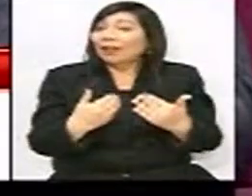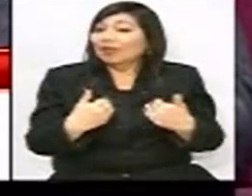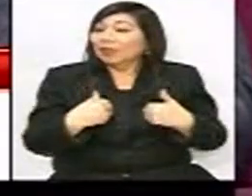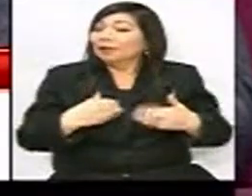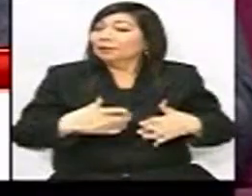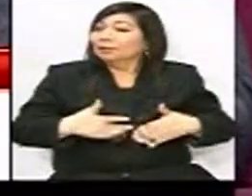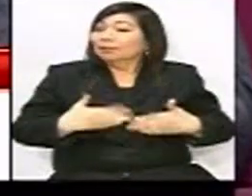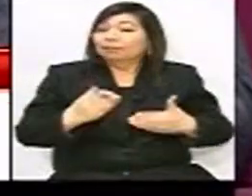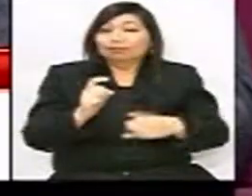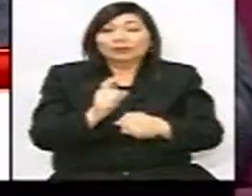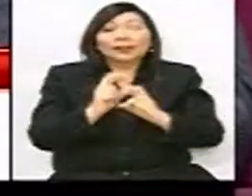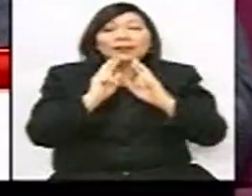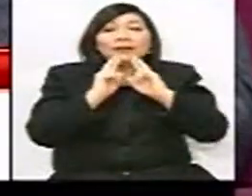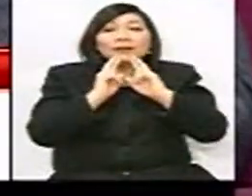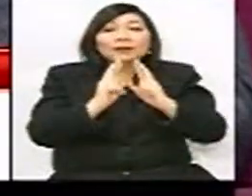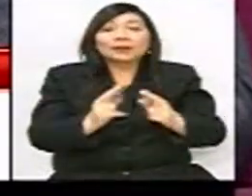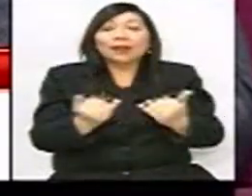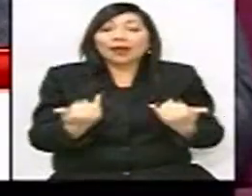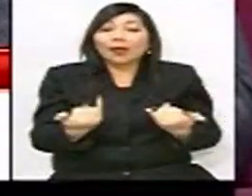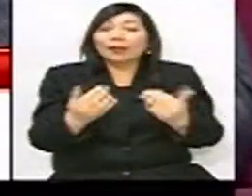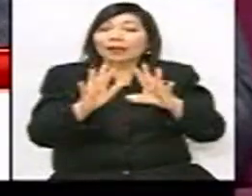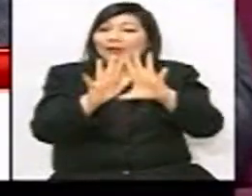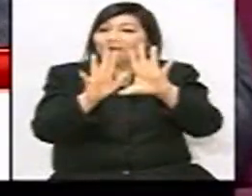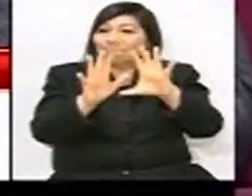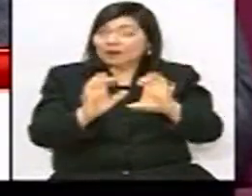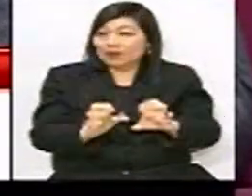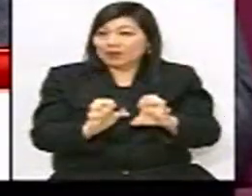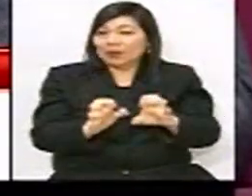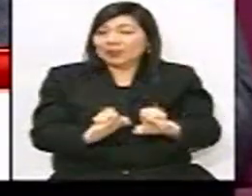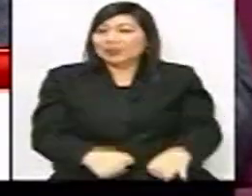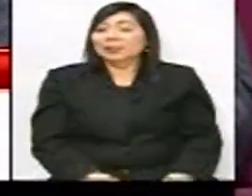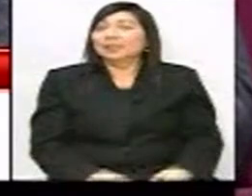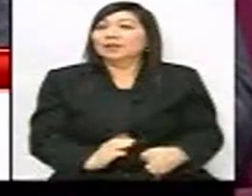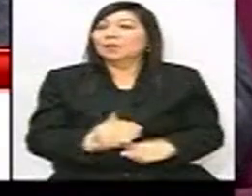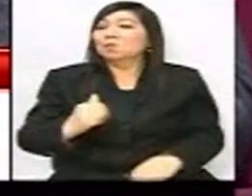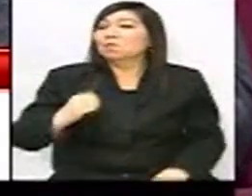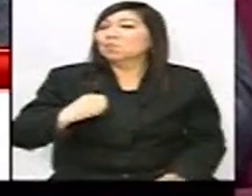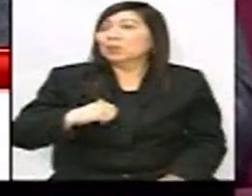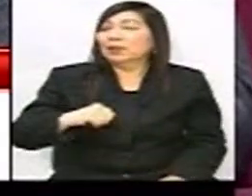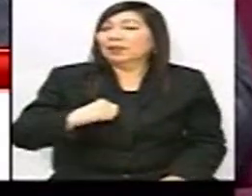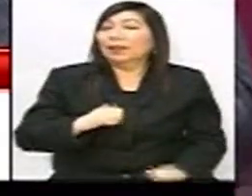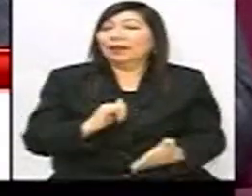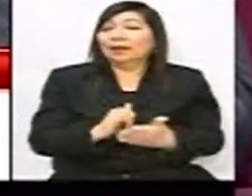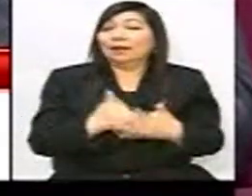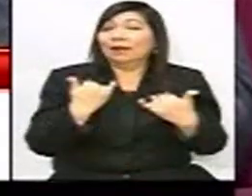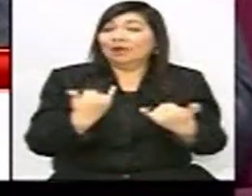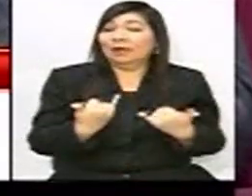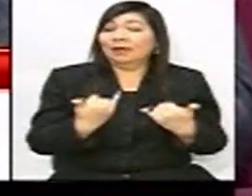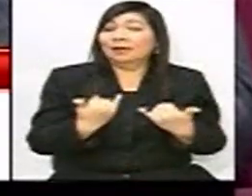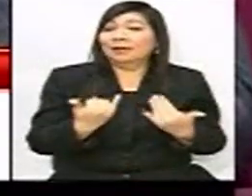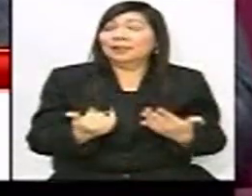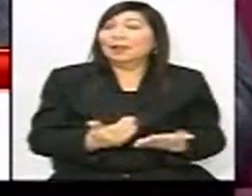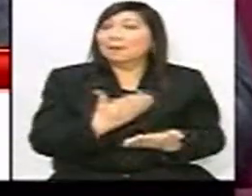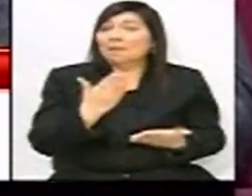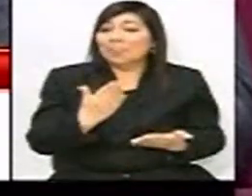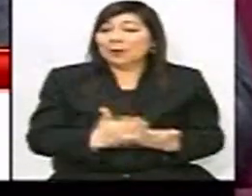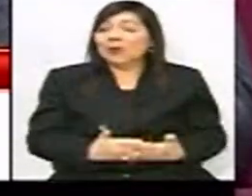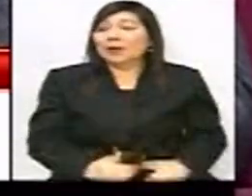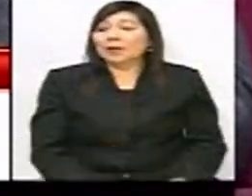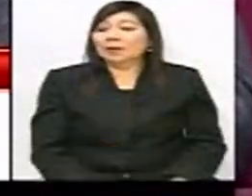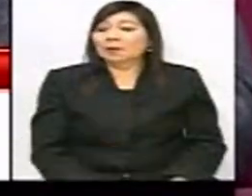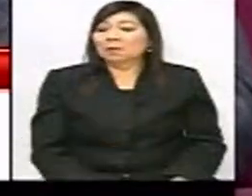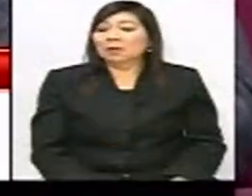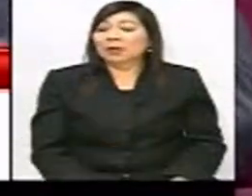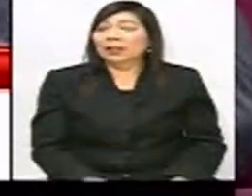la posibilidad y la capacidad de resolverlo. Entonces, hay que hacer la evaluación a través de la municipalidad y que este problema